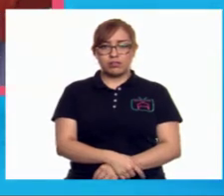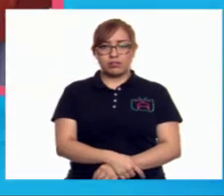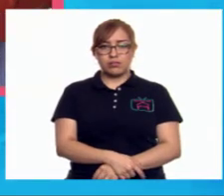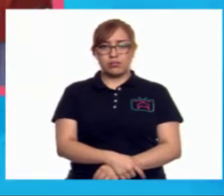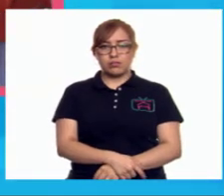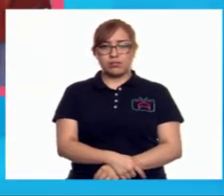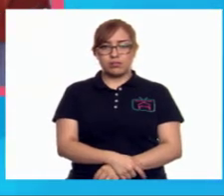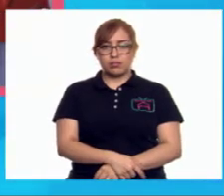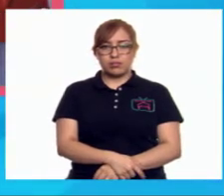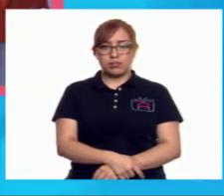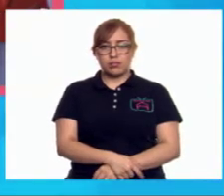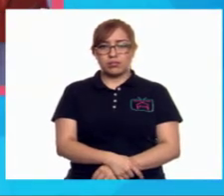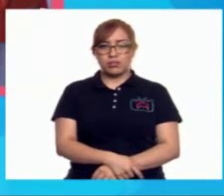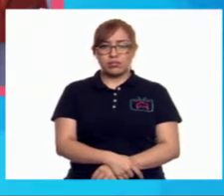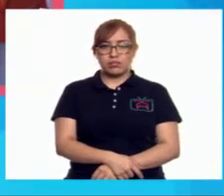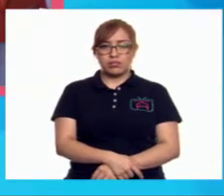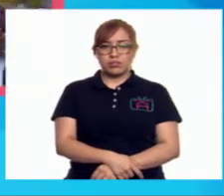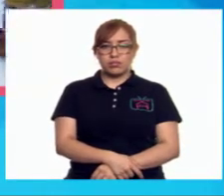ya. A ver, la playera.